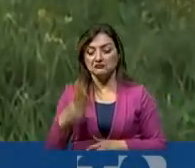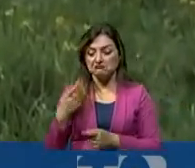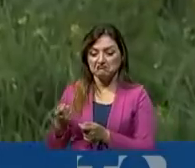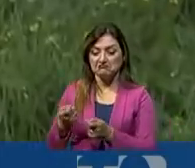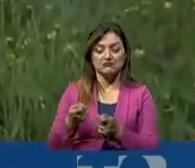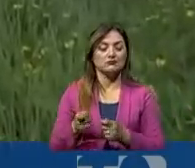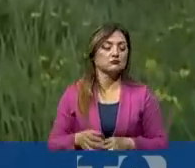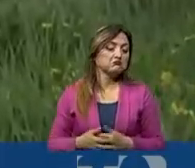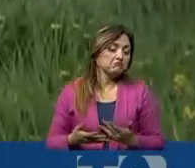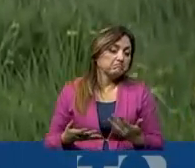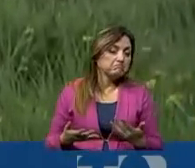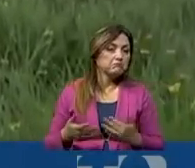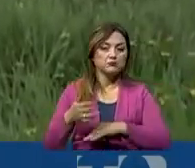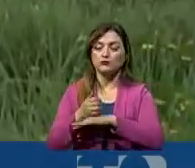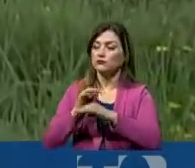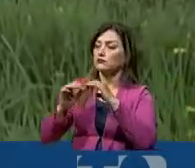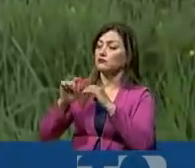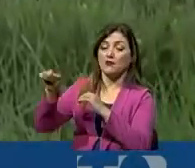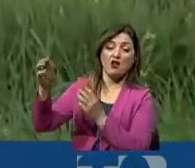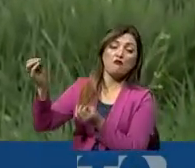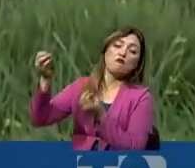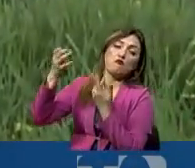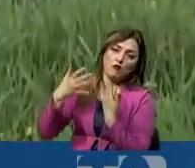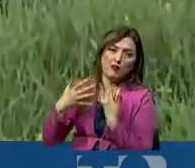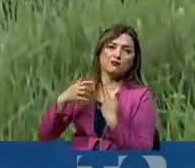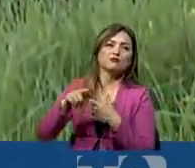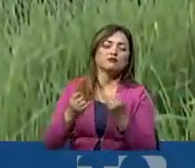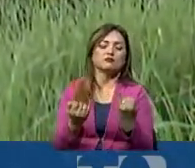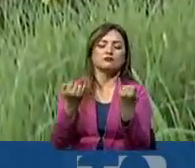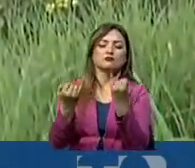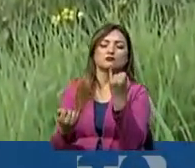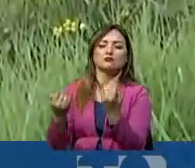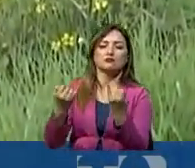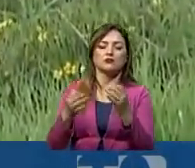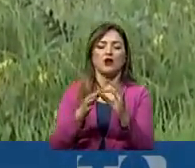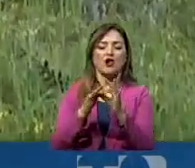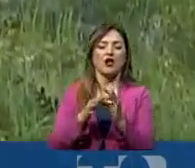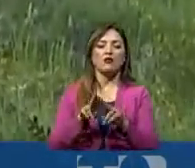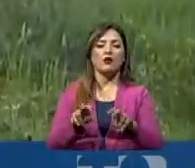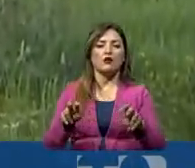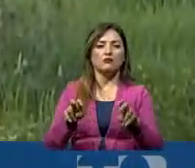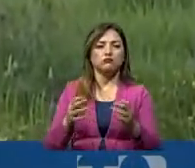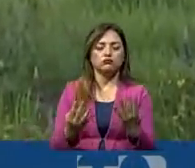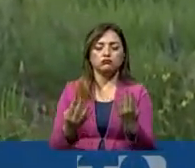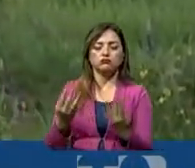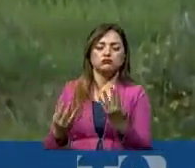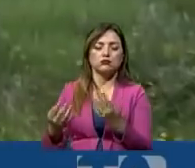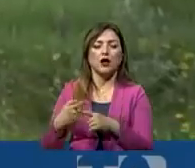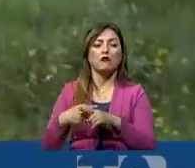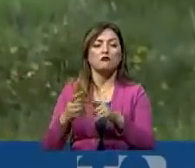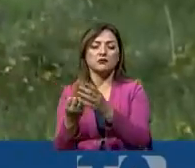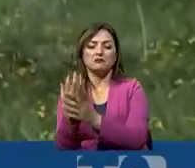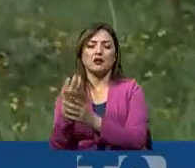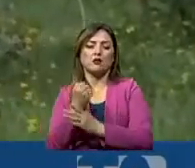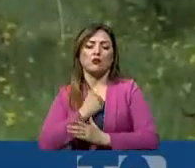mantenimiento. Sin embargo, hablando con las autoridades, nos han comentado que esto se trata de una área de regeneración natural. Aquí hay varias especies